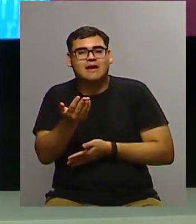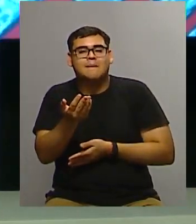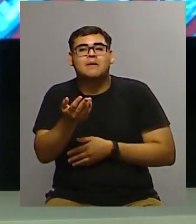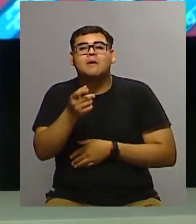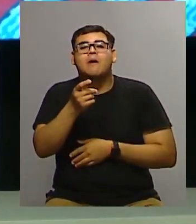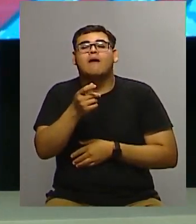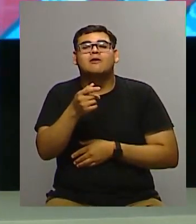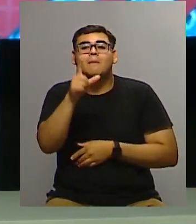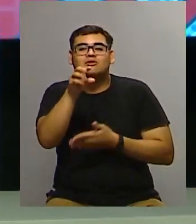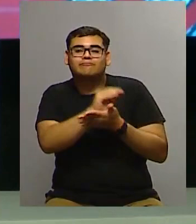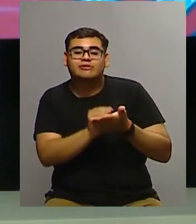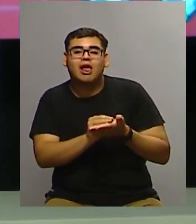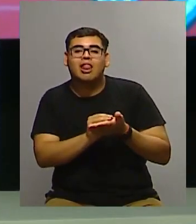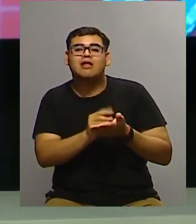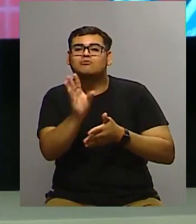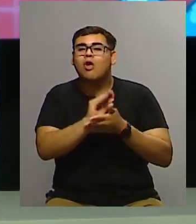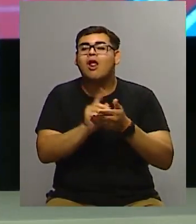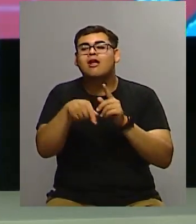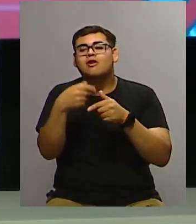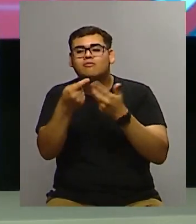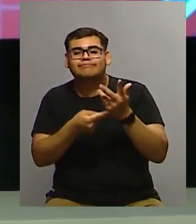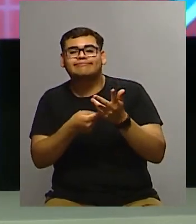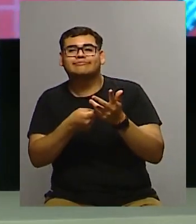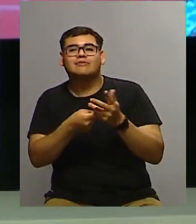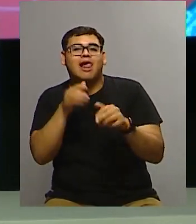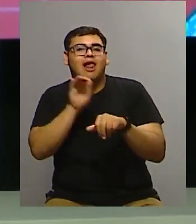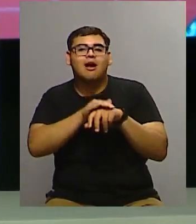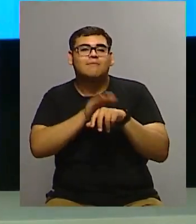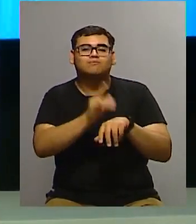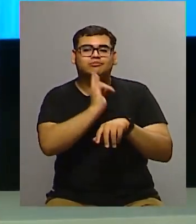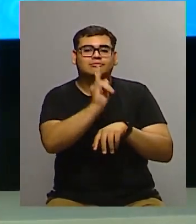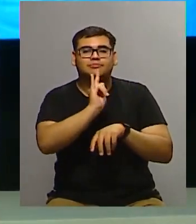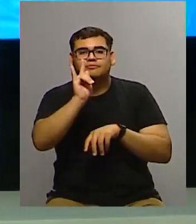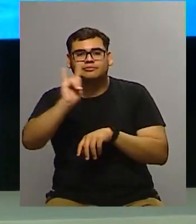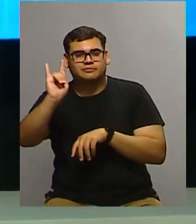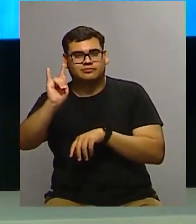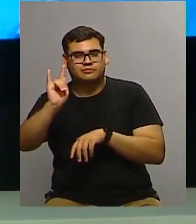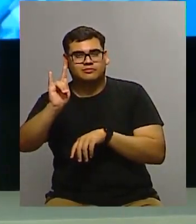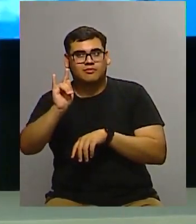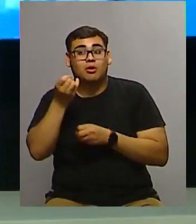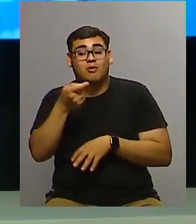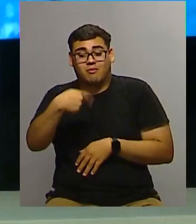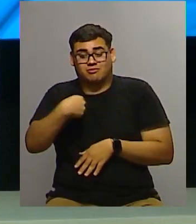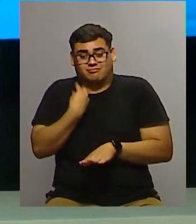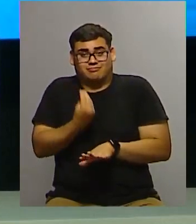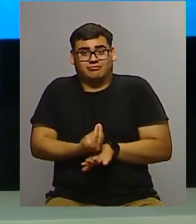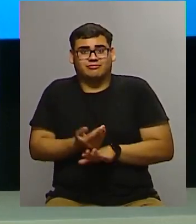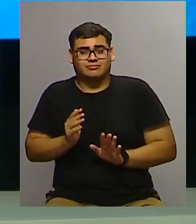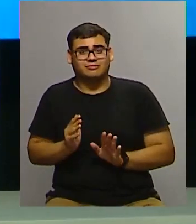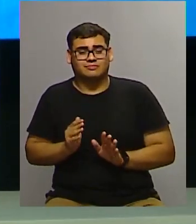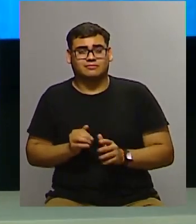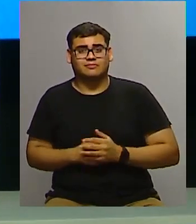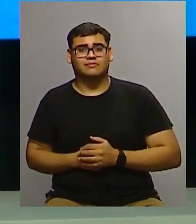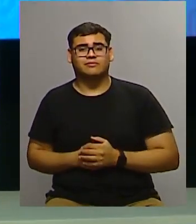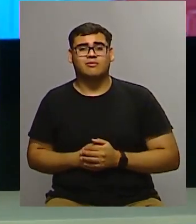el que es gobernador tiene que gobernar y el que es presidente del INB tiene que ser presidente del INB porque para eso nos han puesto en estos lugares. Hoy